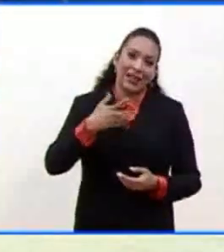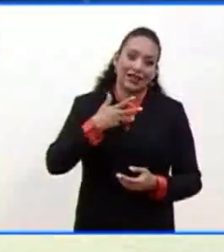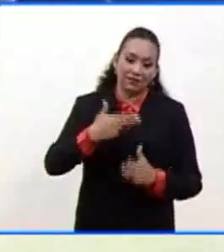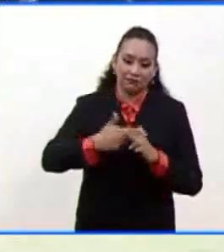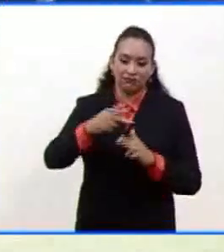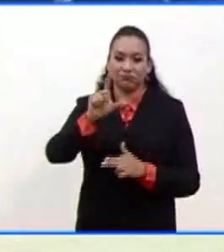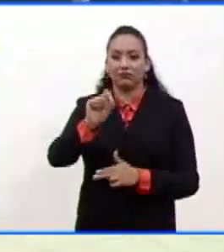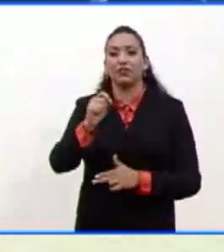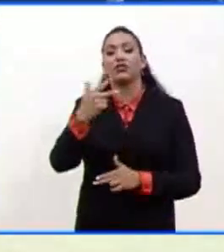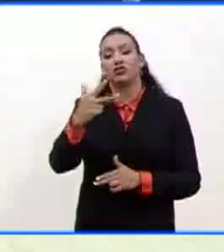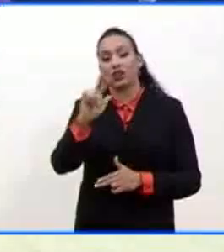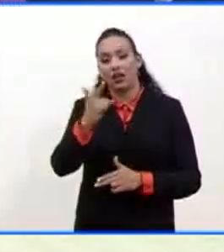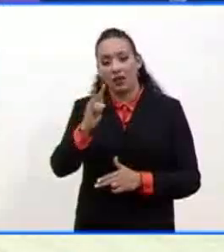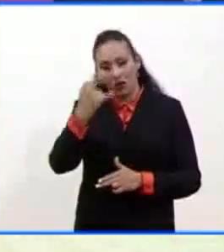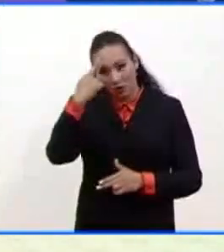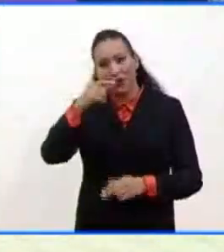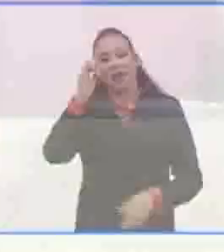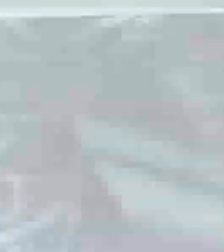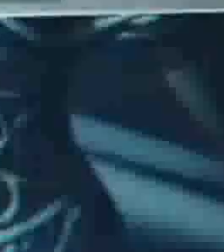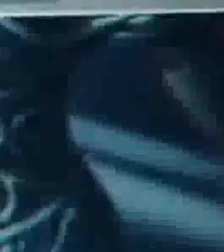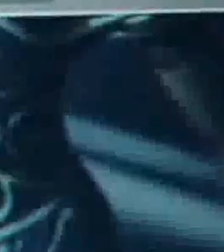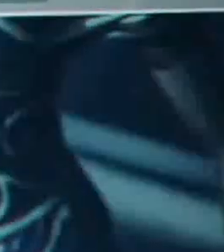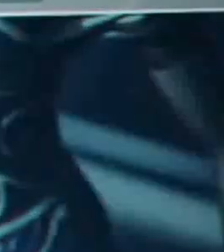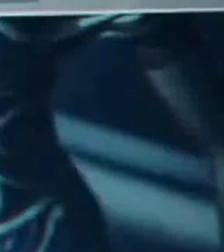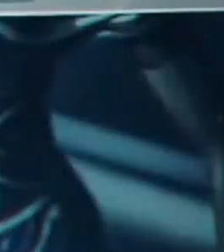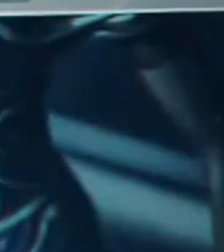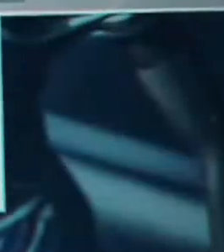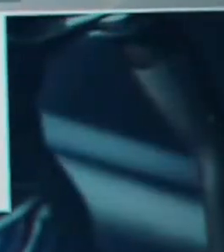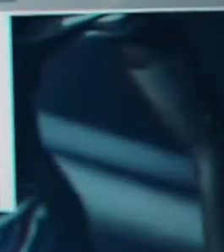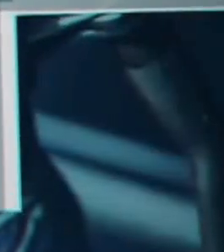julio para su aprobación.